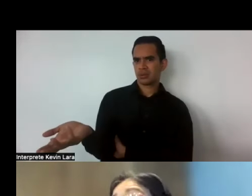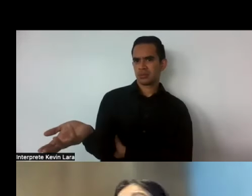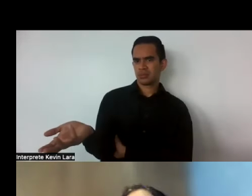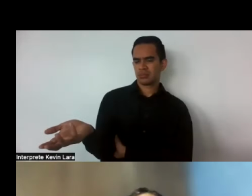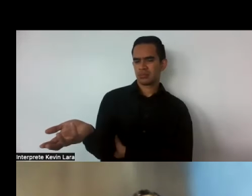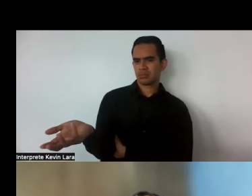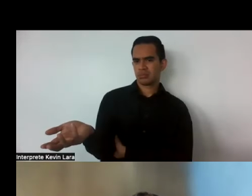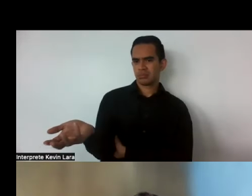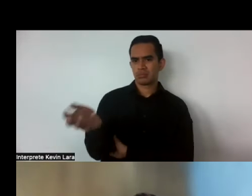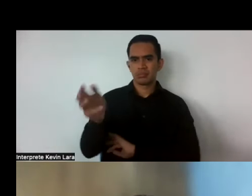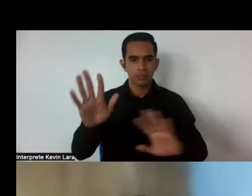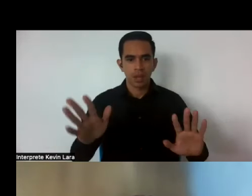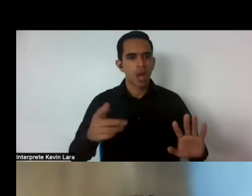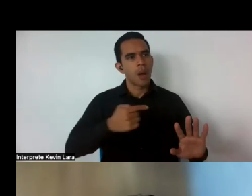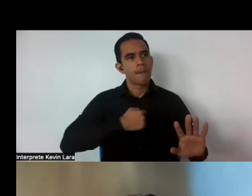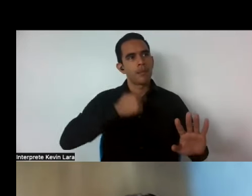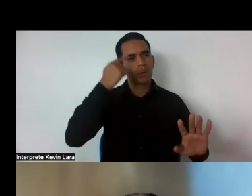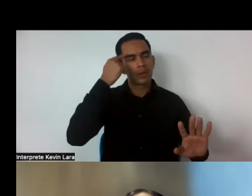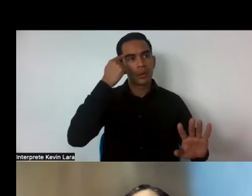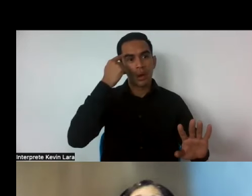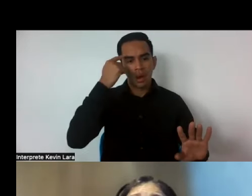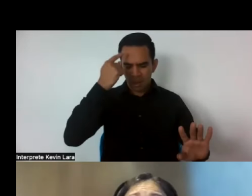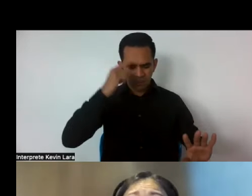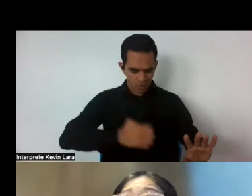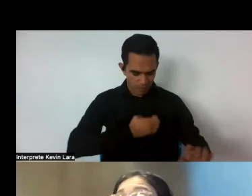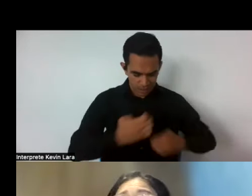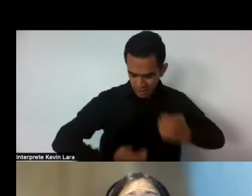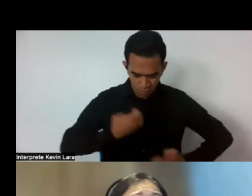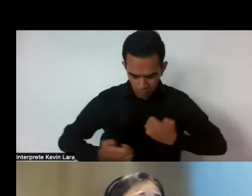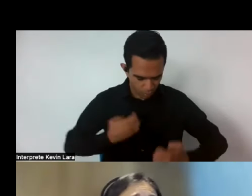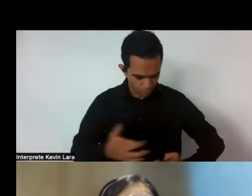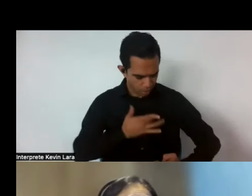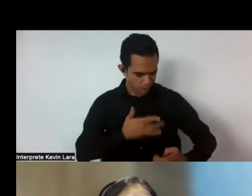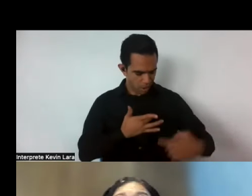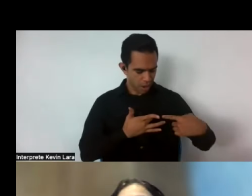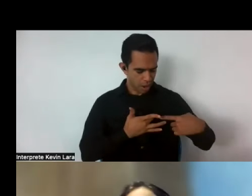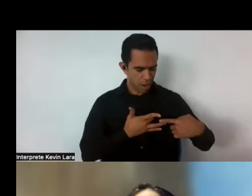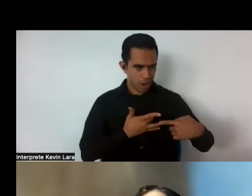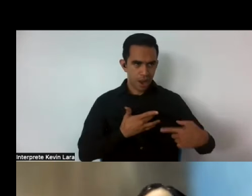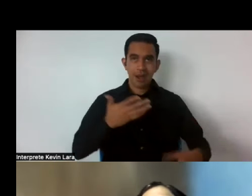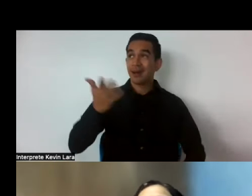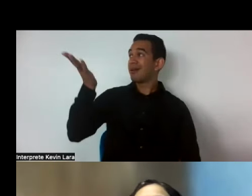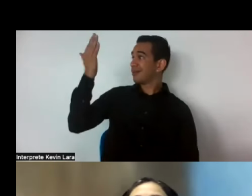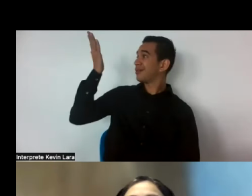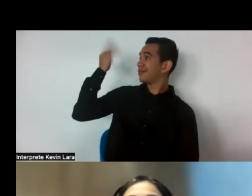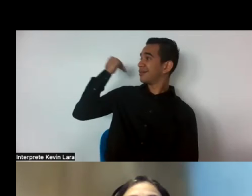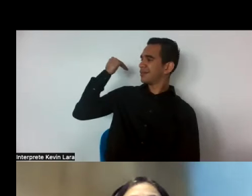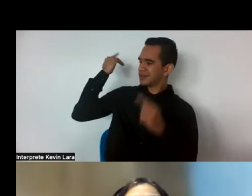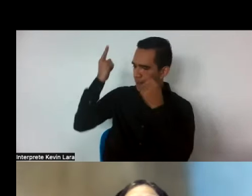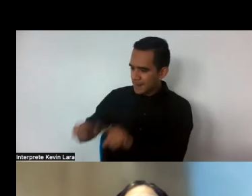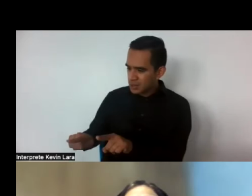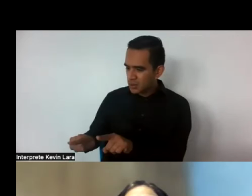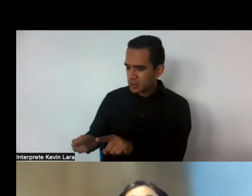me conecta con un evento del pasado? ¿Porque me conecta con algo que vi? ¿Porque me conecta con un evento que